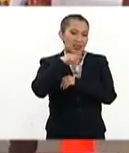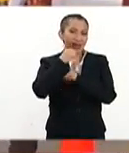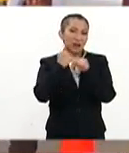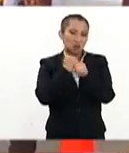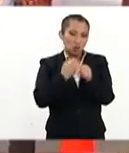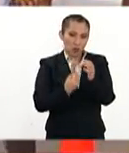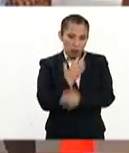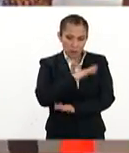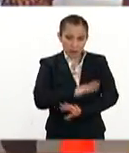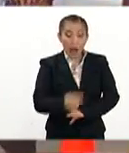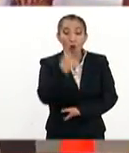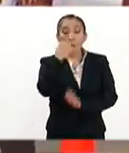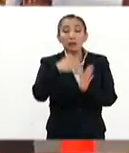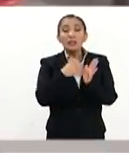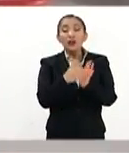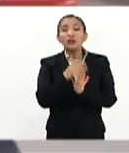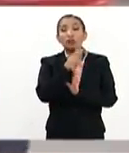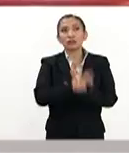mismo harán más de